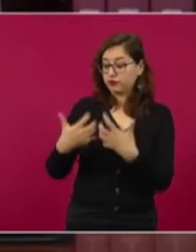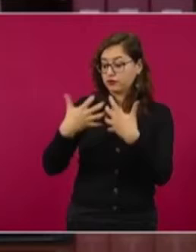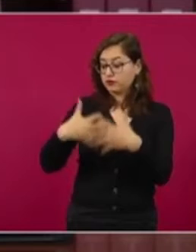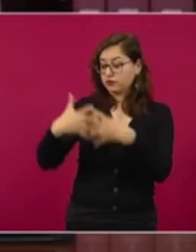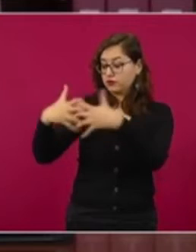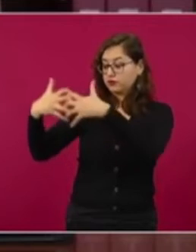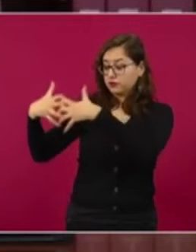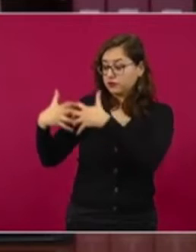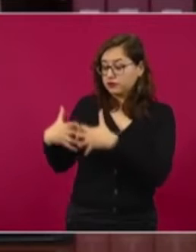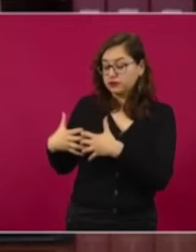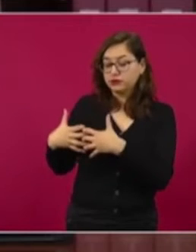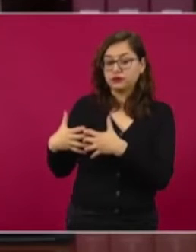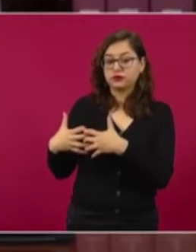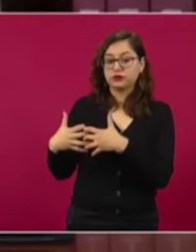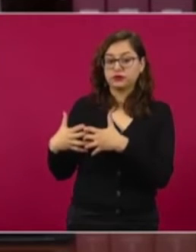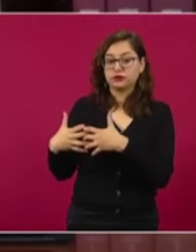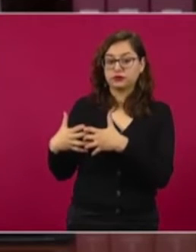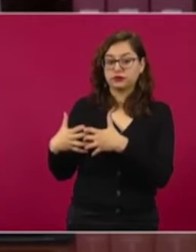refinerías